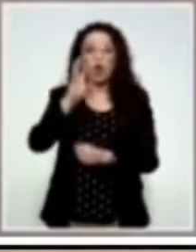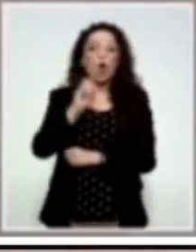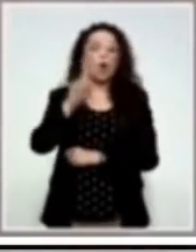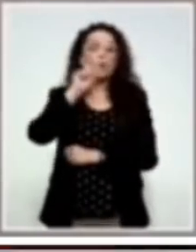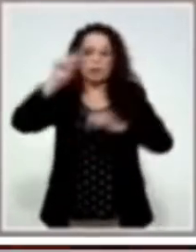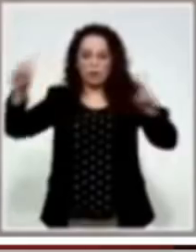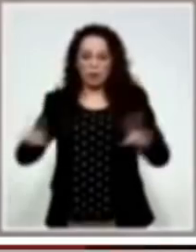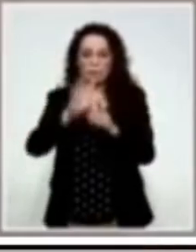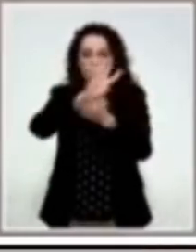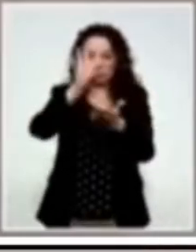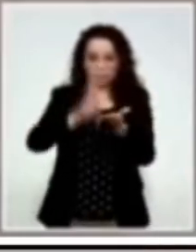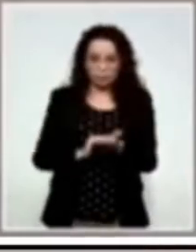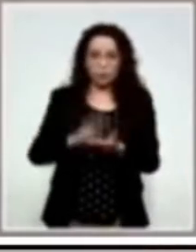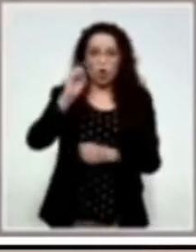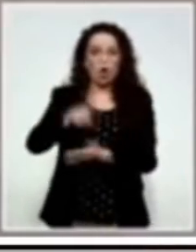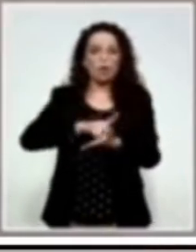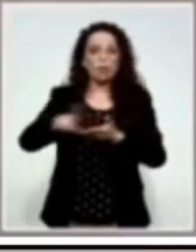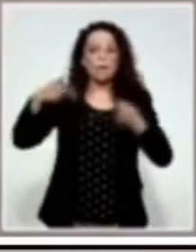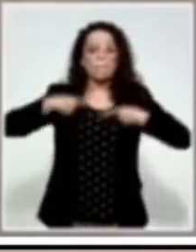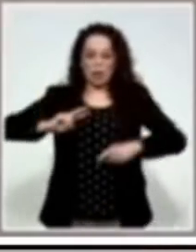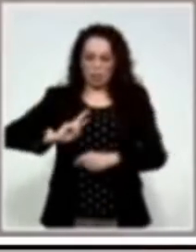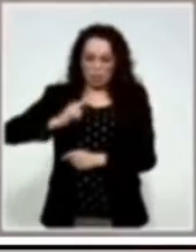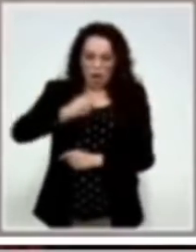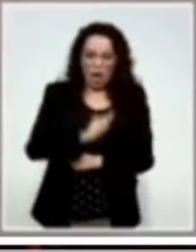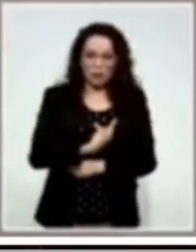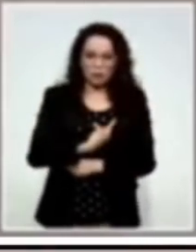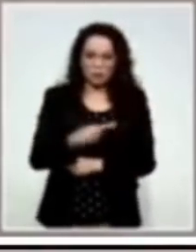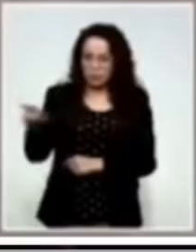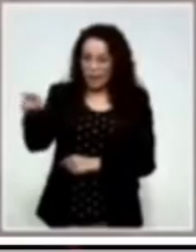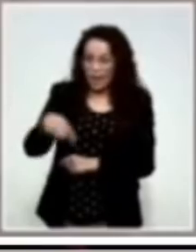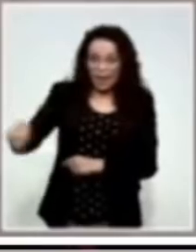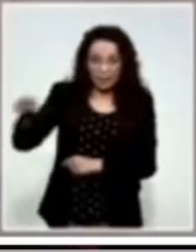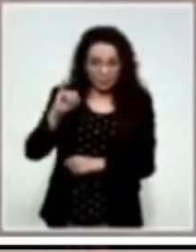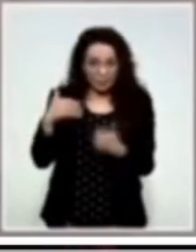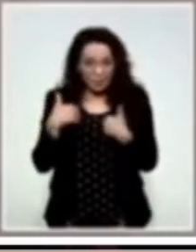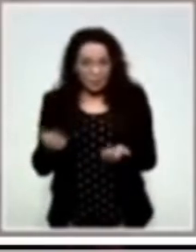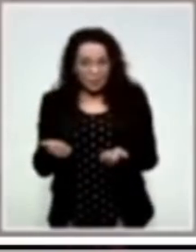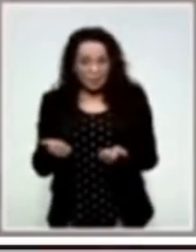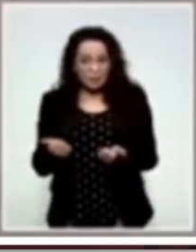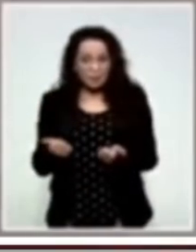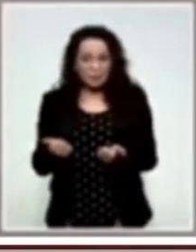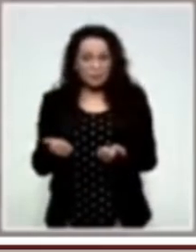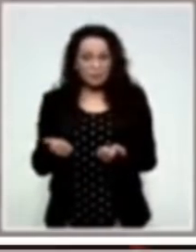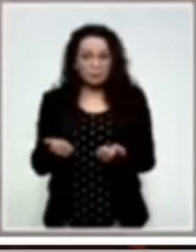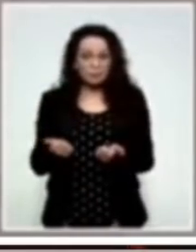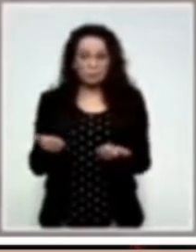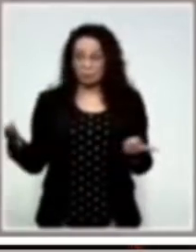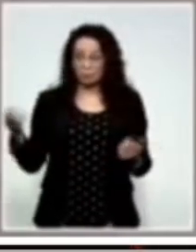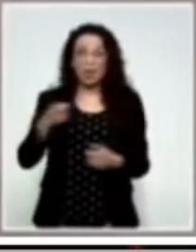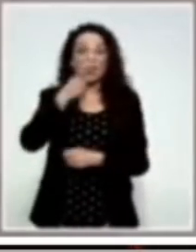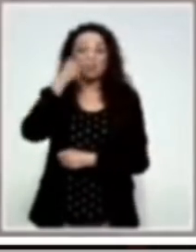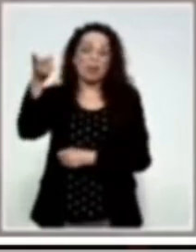Es muy claro cómo se posicionan y nos dicen activistas y nos dicen que